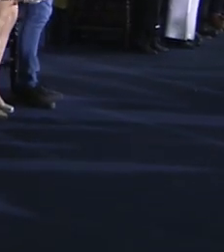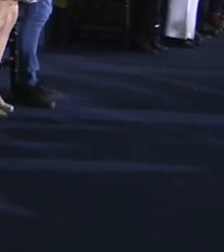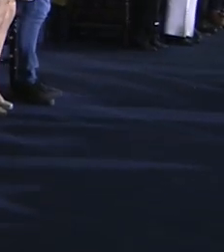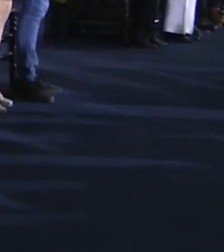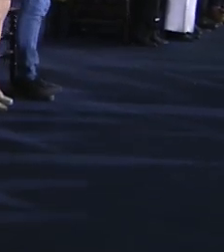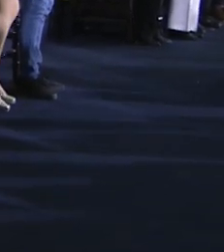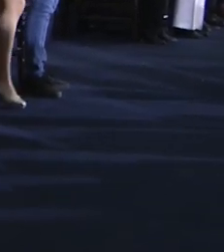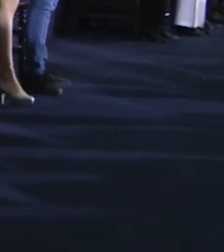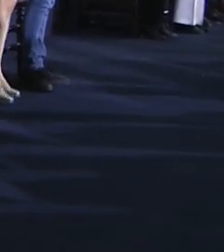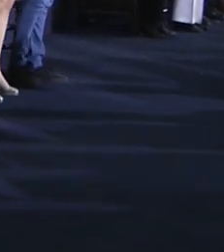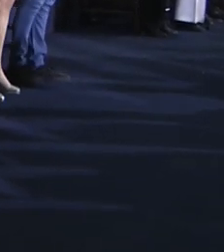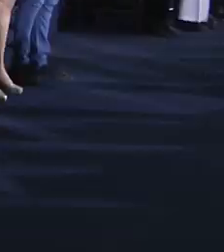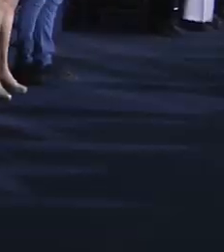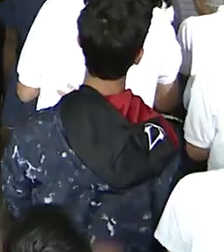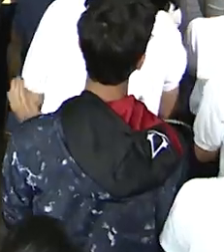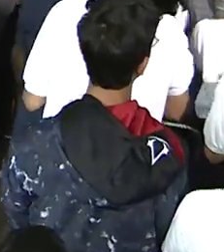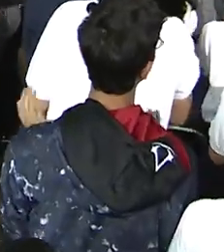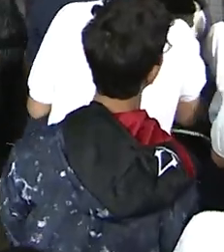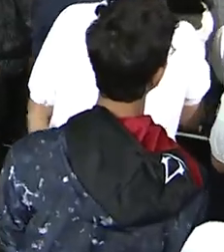la vida